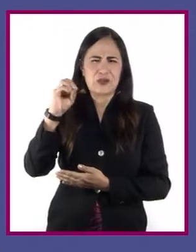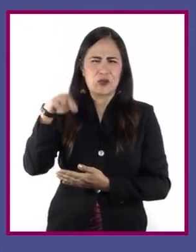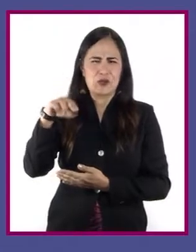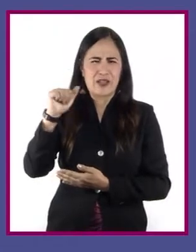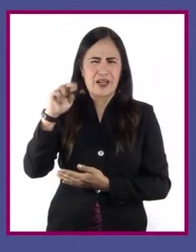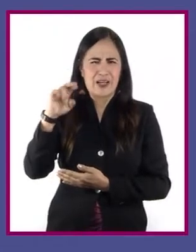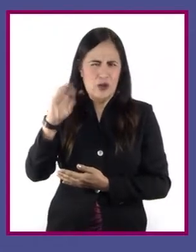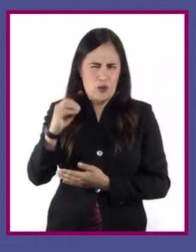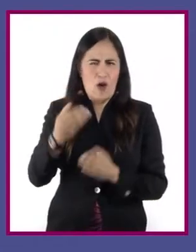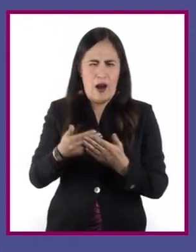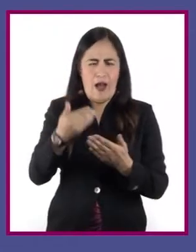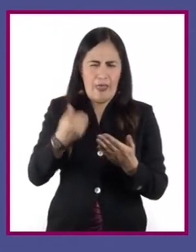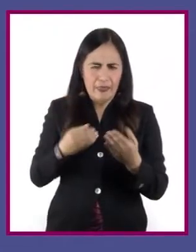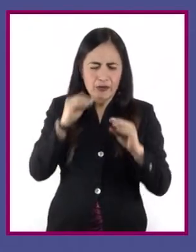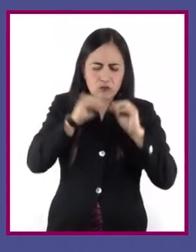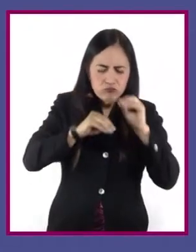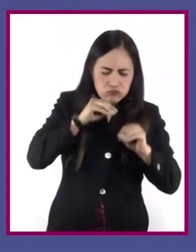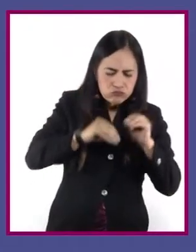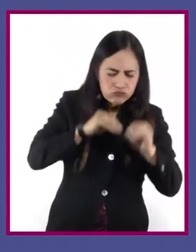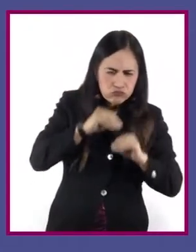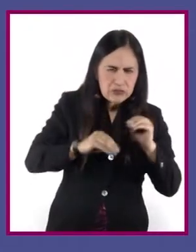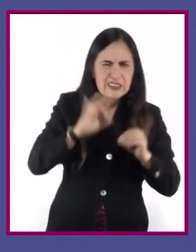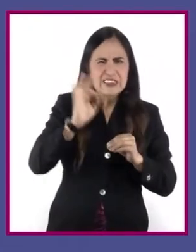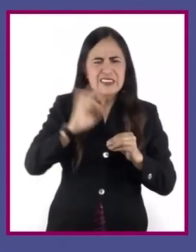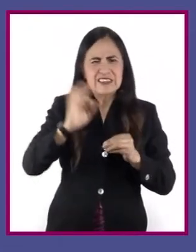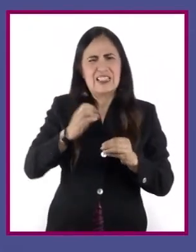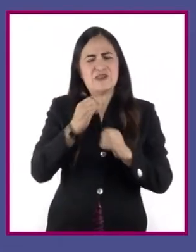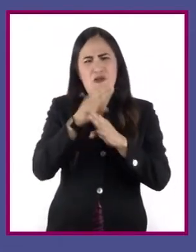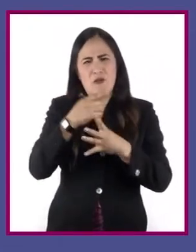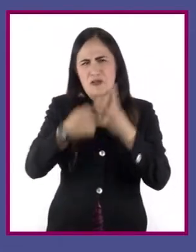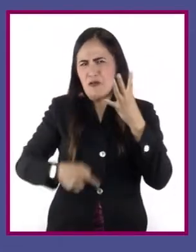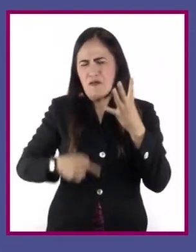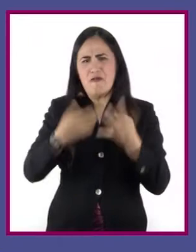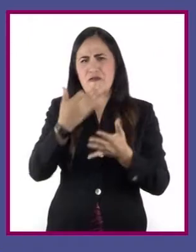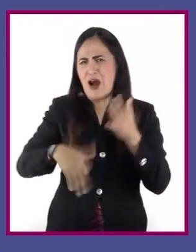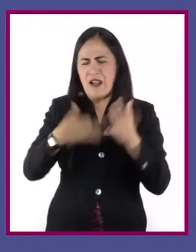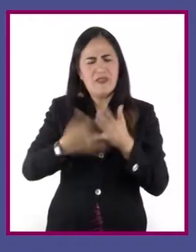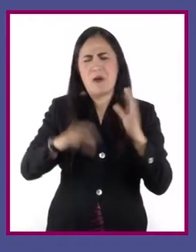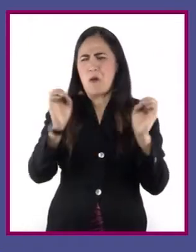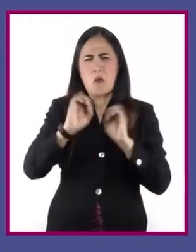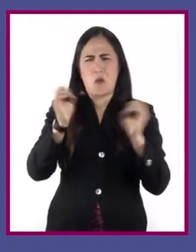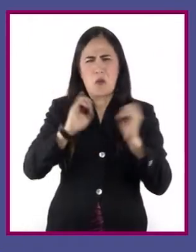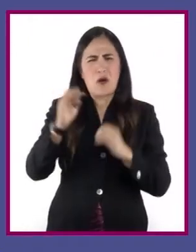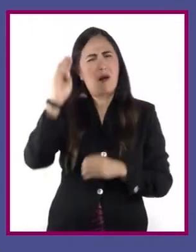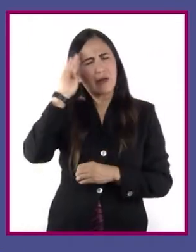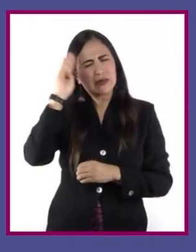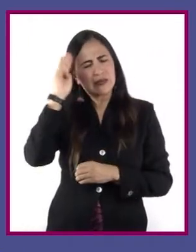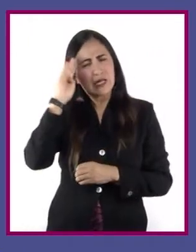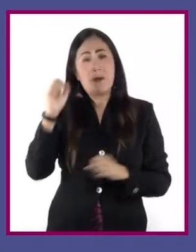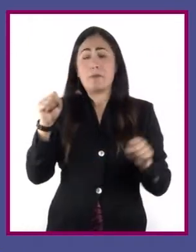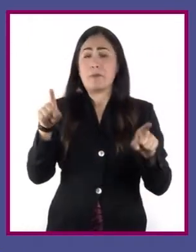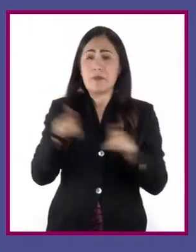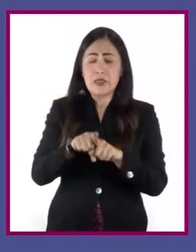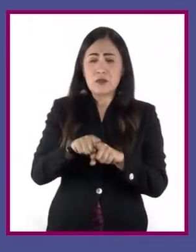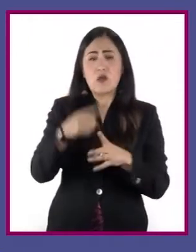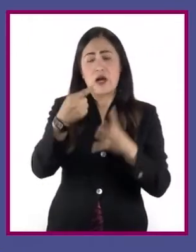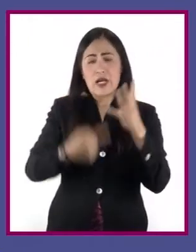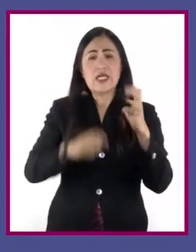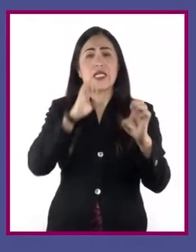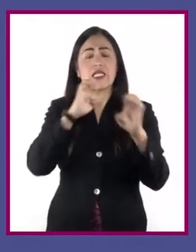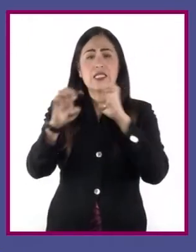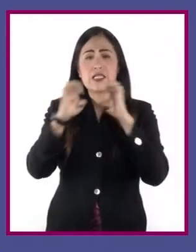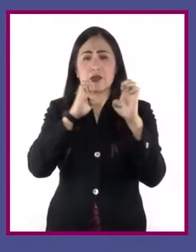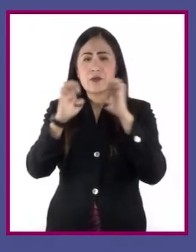huecos de información. Por último, recordemos la necesidad de documentar nuestras entrevistas